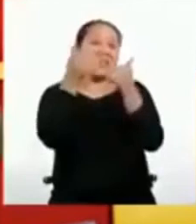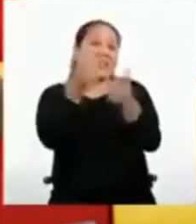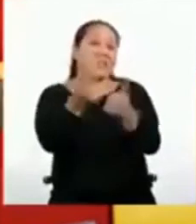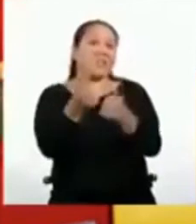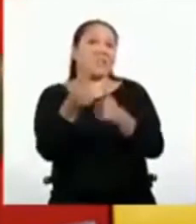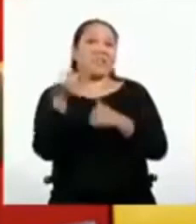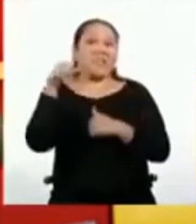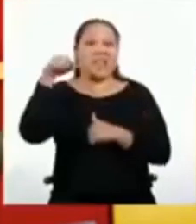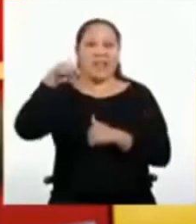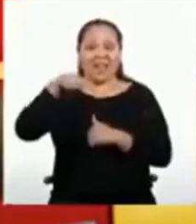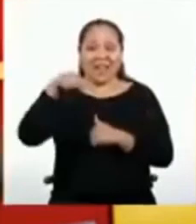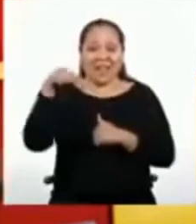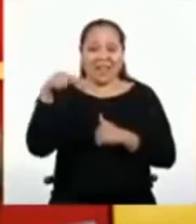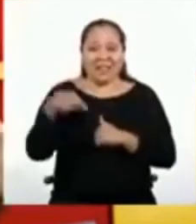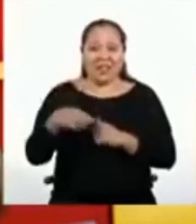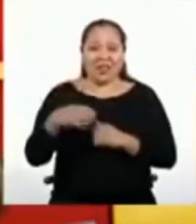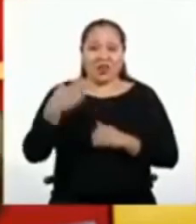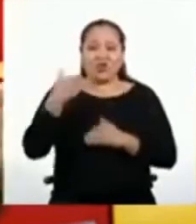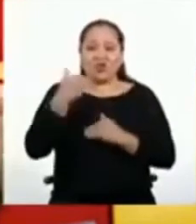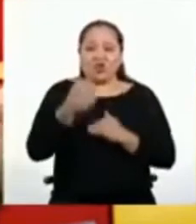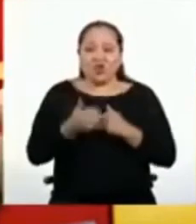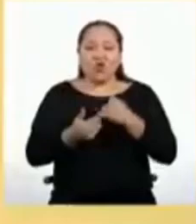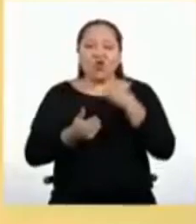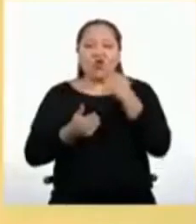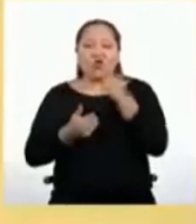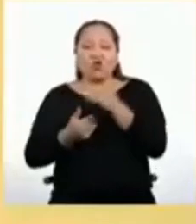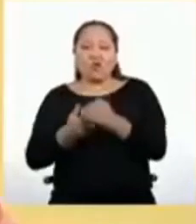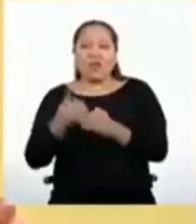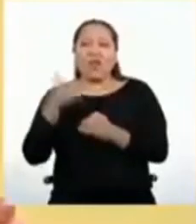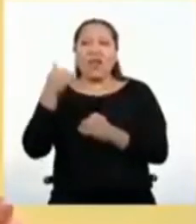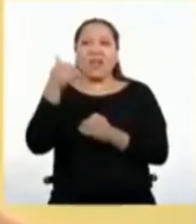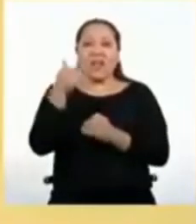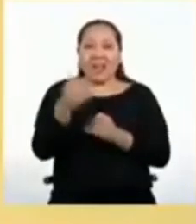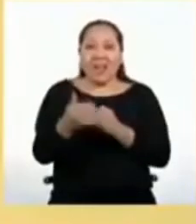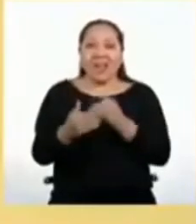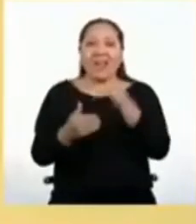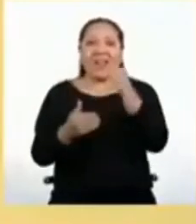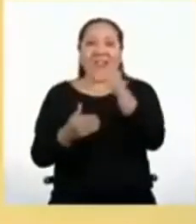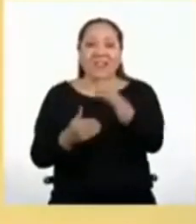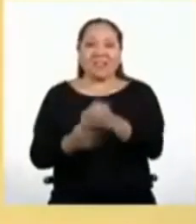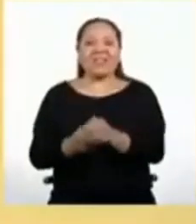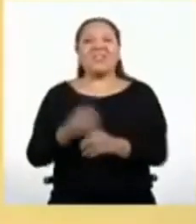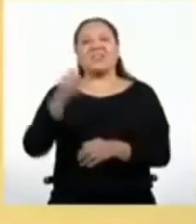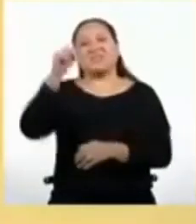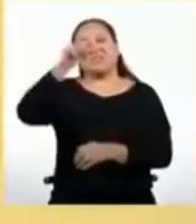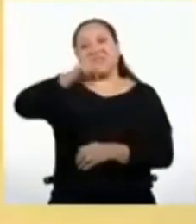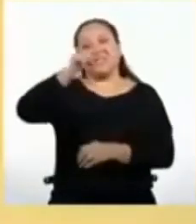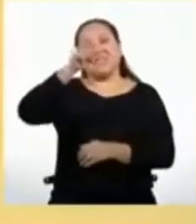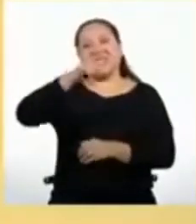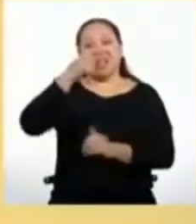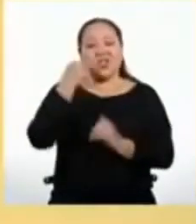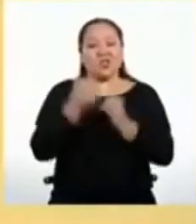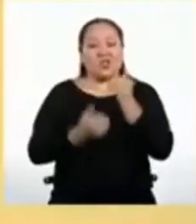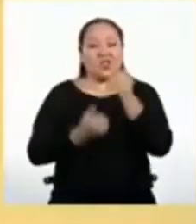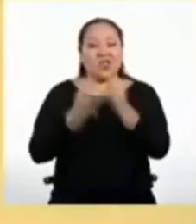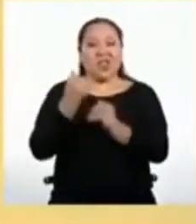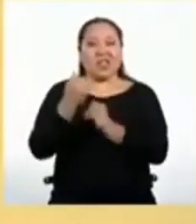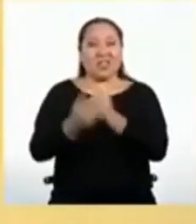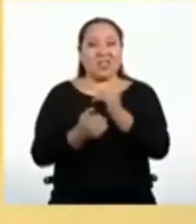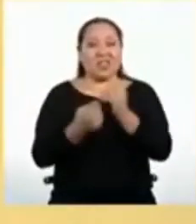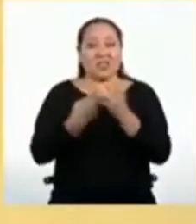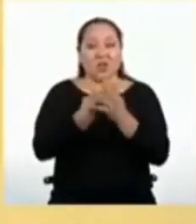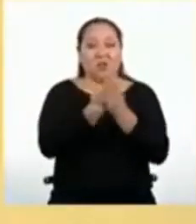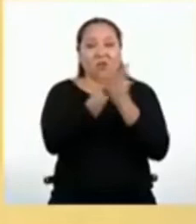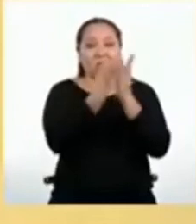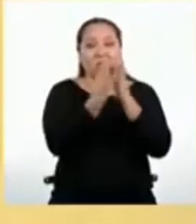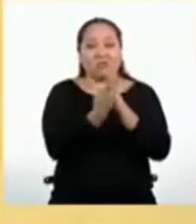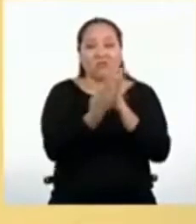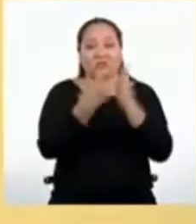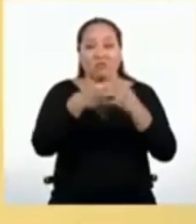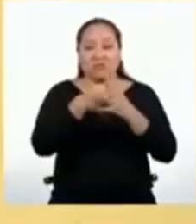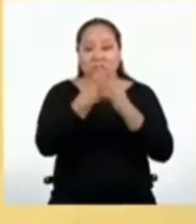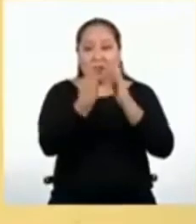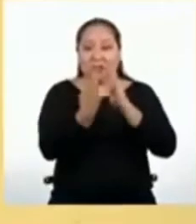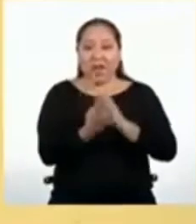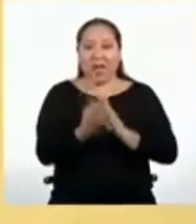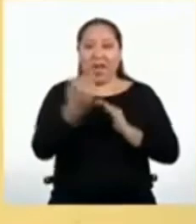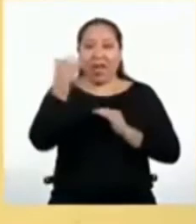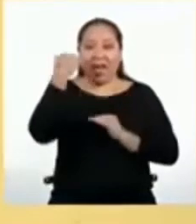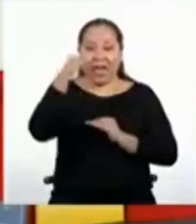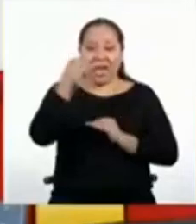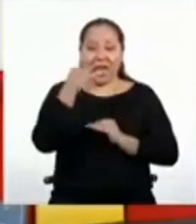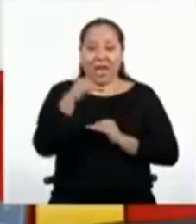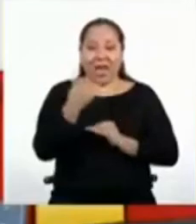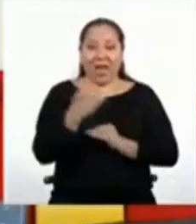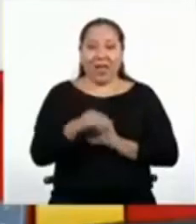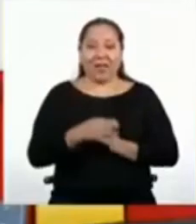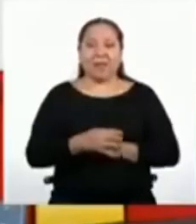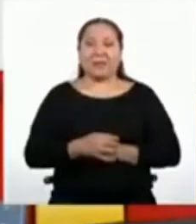¡Exacto! Es una sucesión. Así es una sucesión con la cantidad de naipes que se utilizan en cada